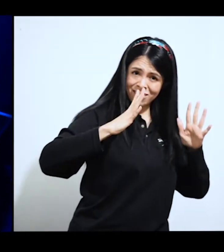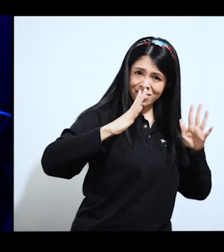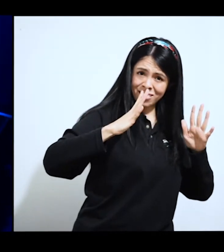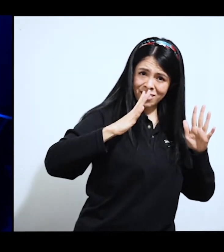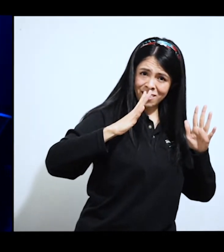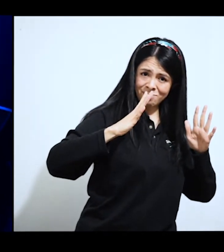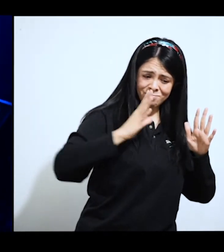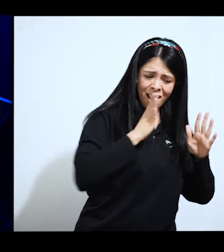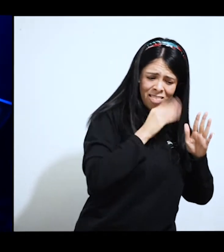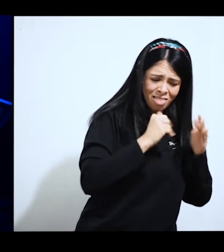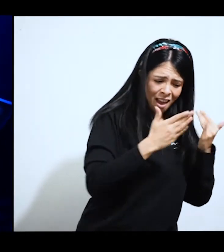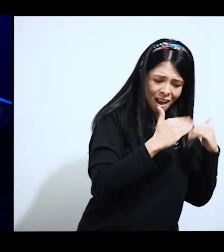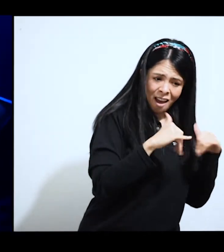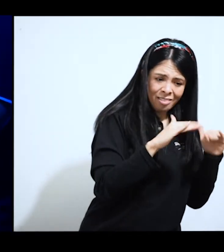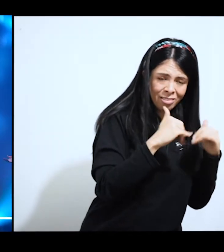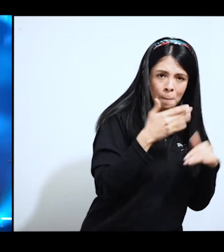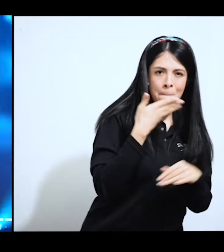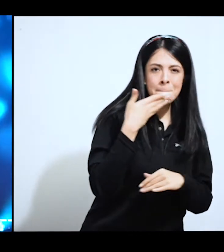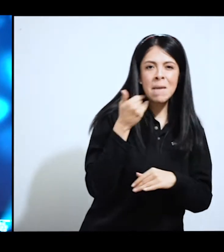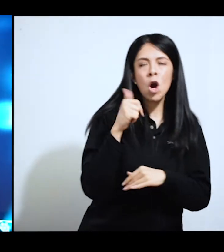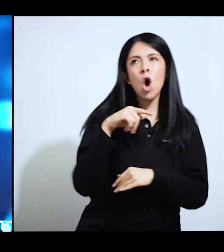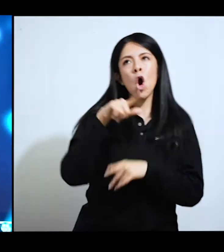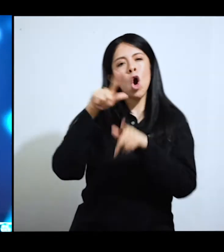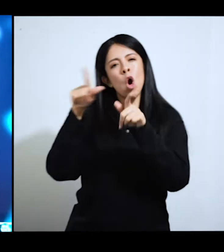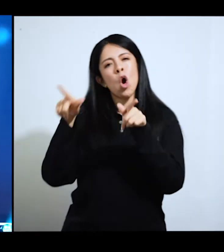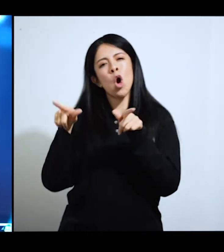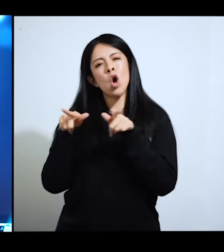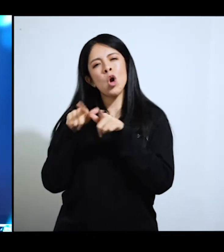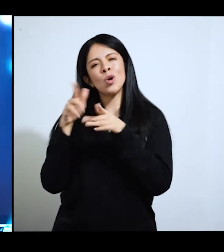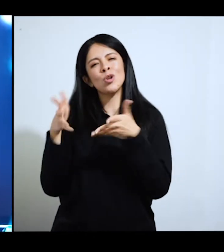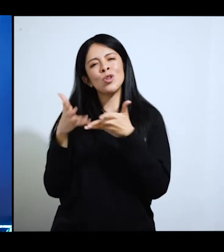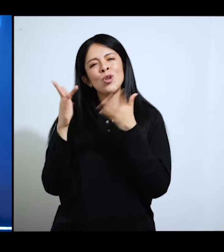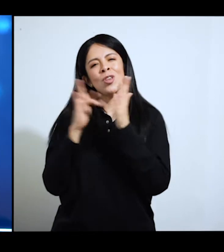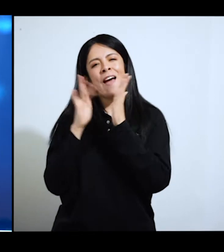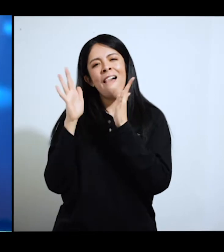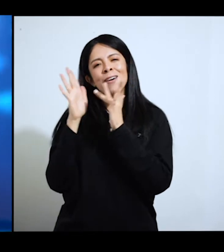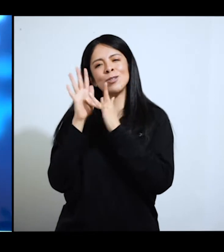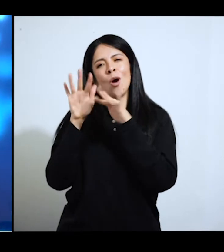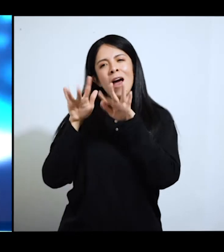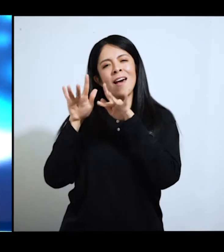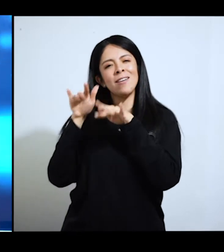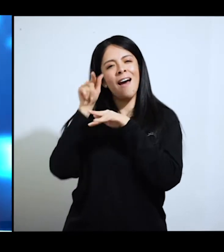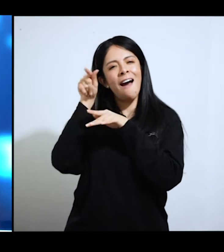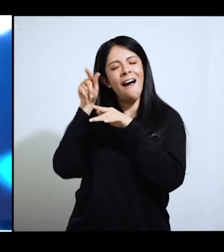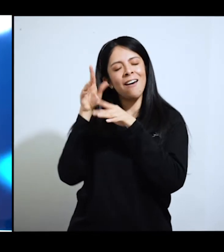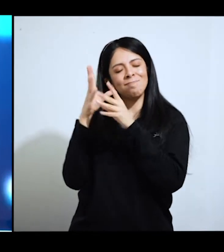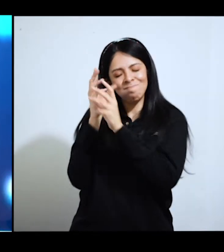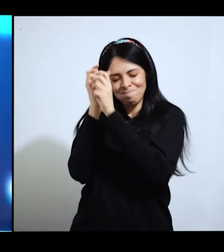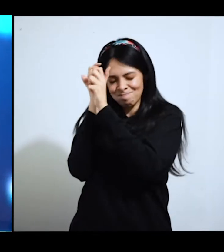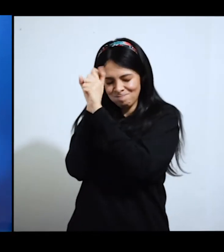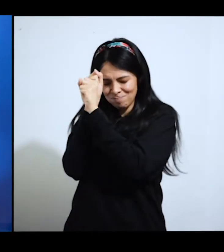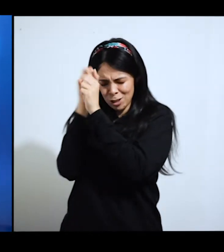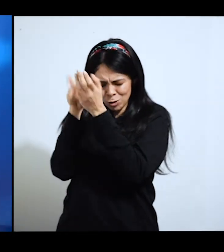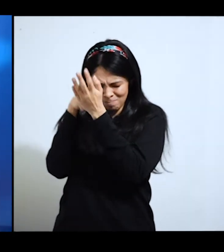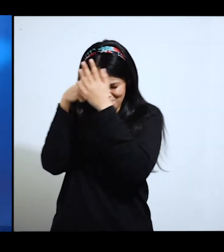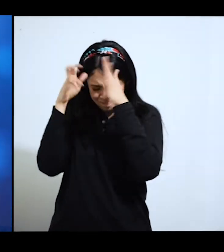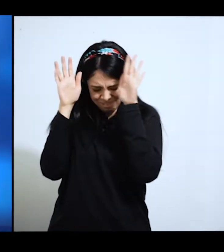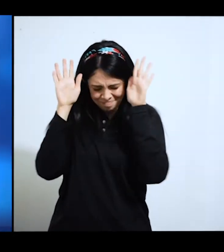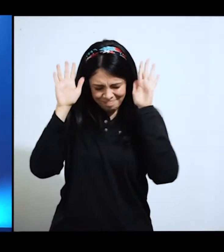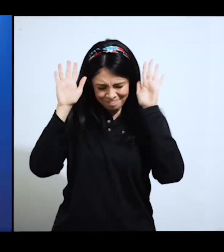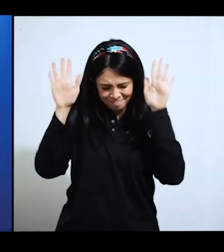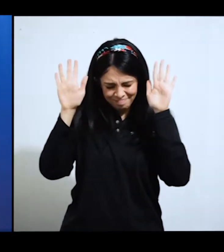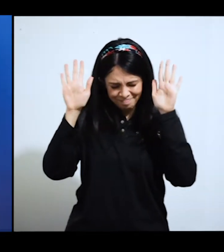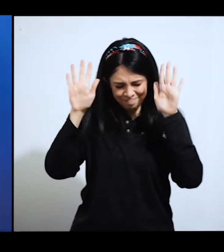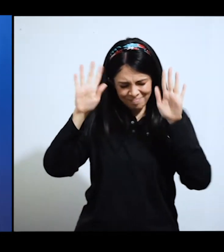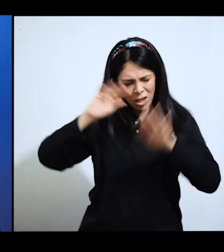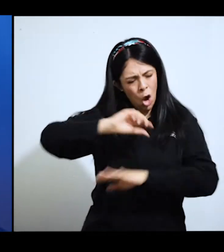más grande que estar a tus pies, que estar. Tu fidelidad me hace